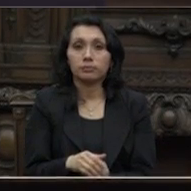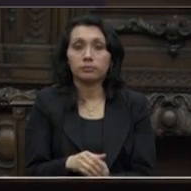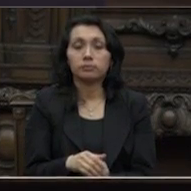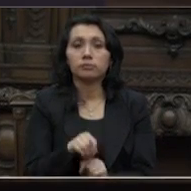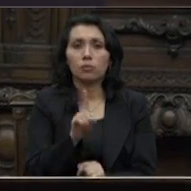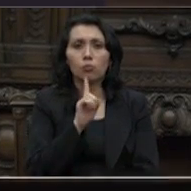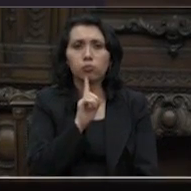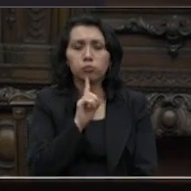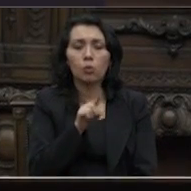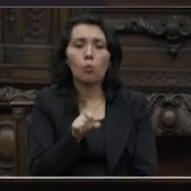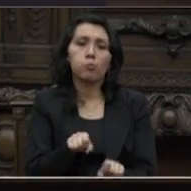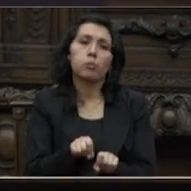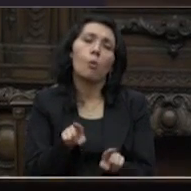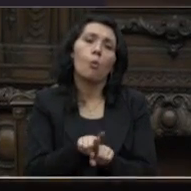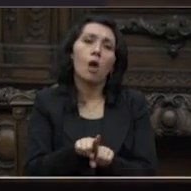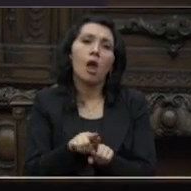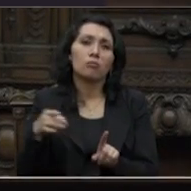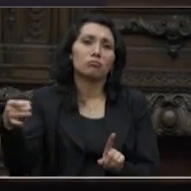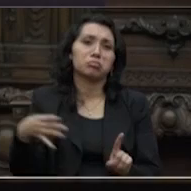son violadas.